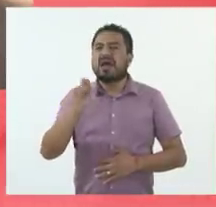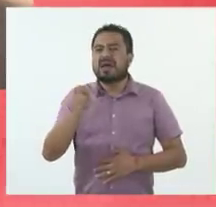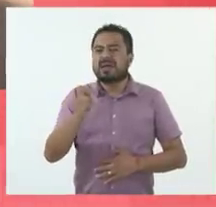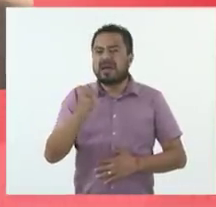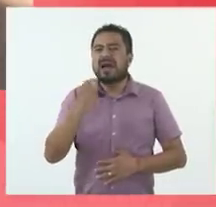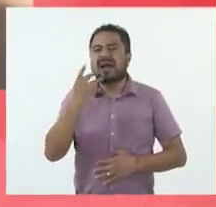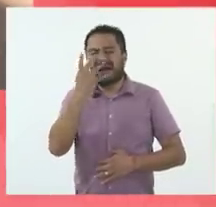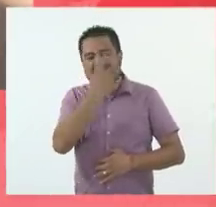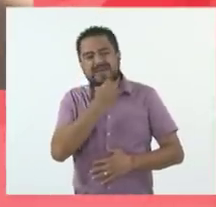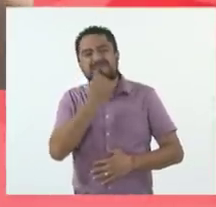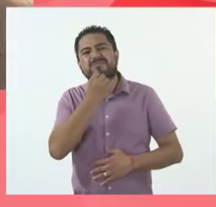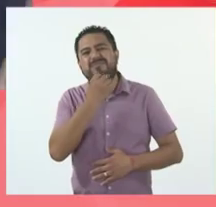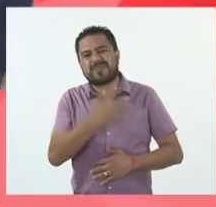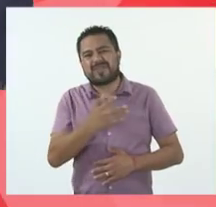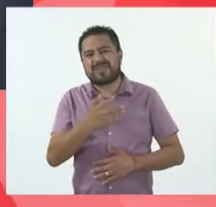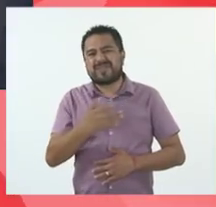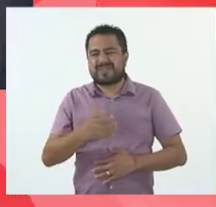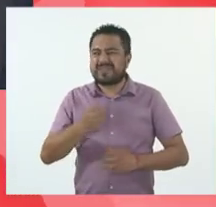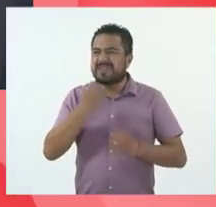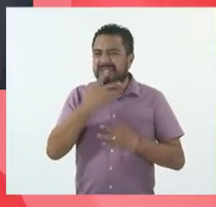iscle.